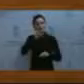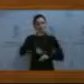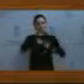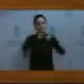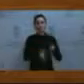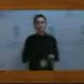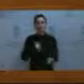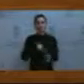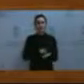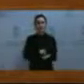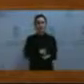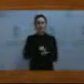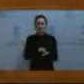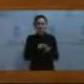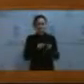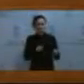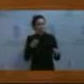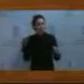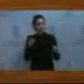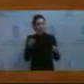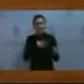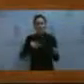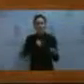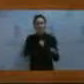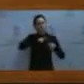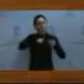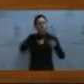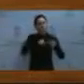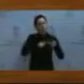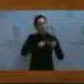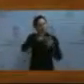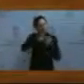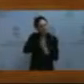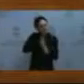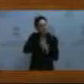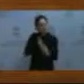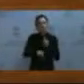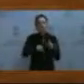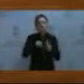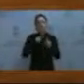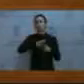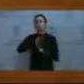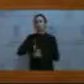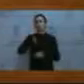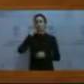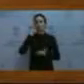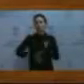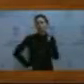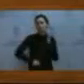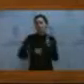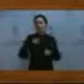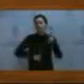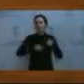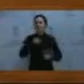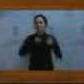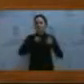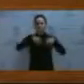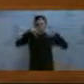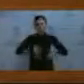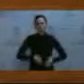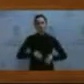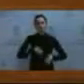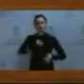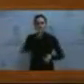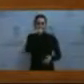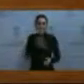Servicios, estableciendo un conjunto de funciones claramente definidas, así como un régimen de infracciones, sanciones, en orden al aseguramiento de la